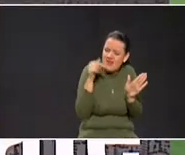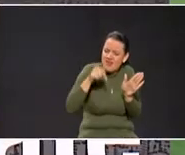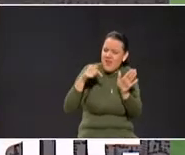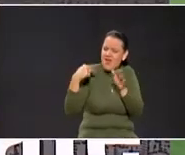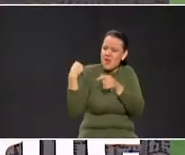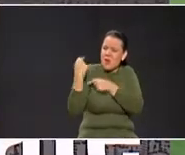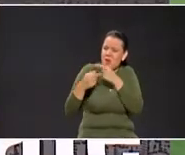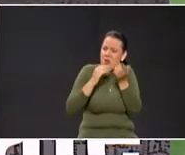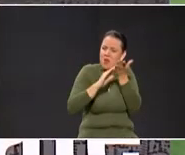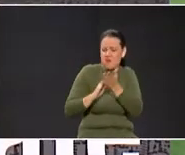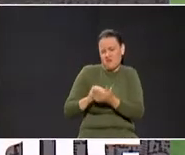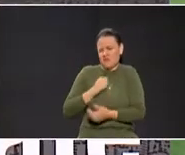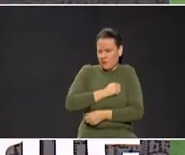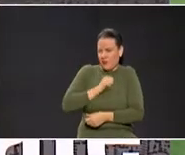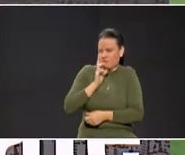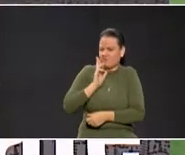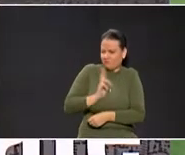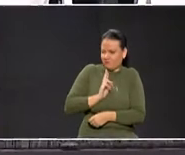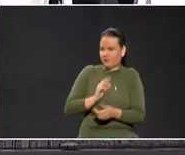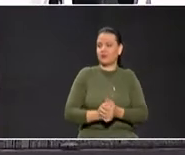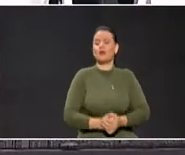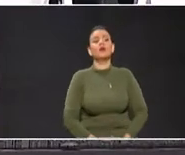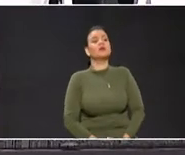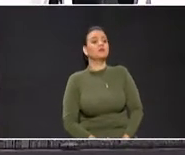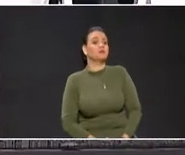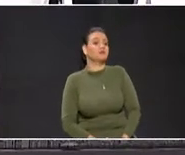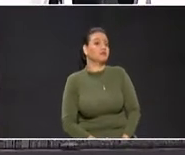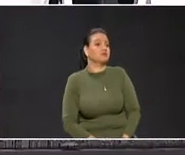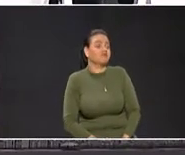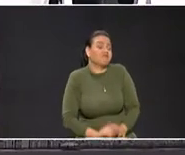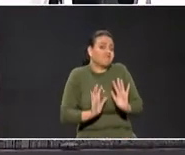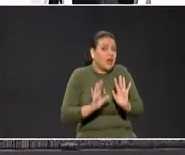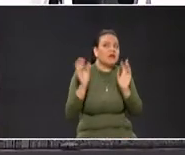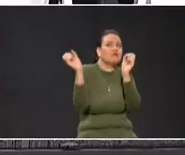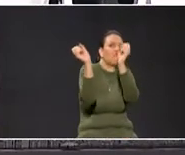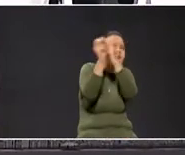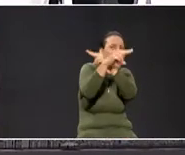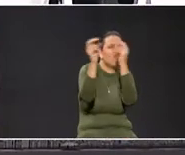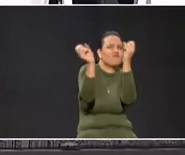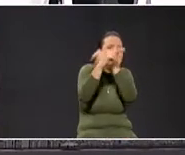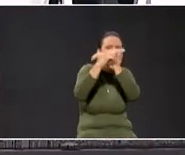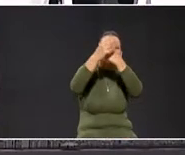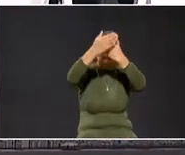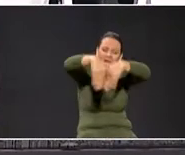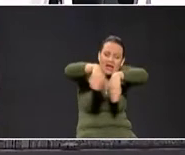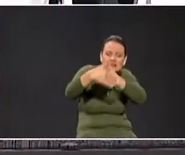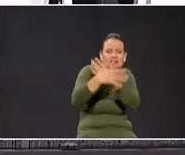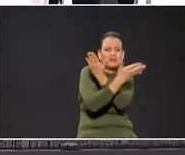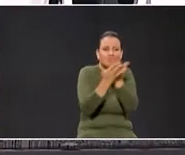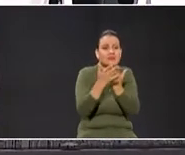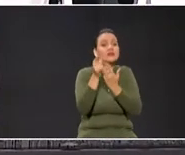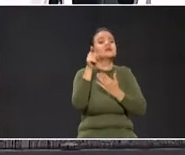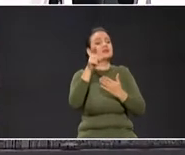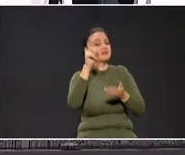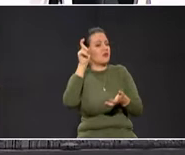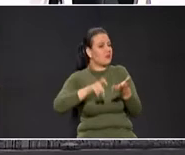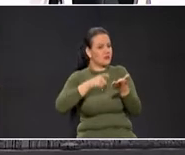ruego por favor que la conteste bueno los intercambios viales tienen que ver con eso intercambios viales porque porque